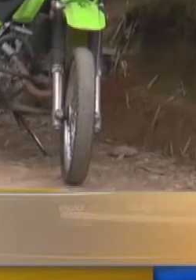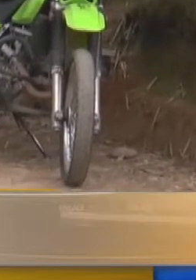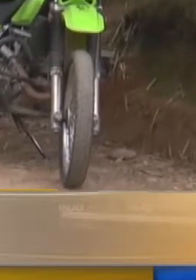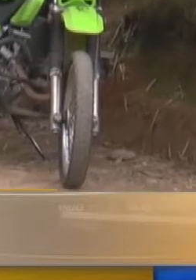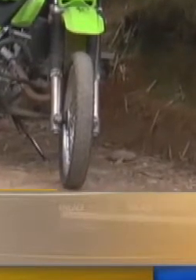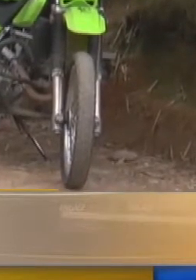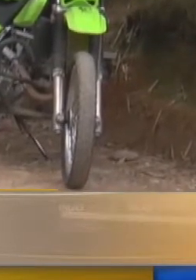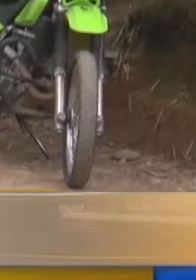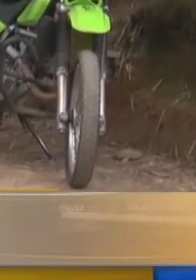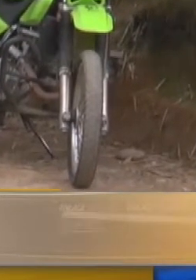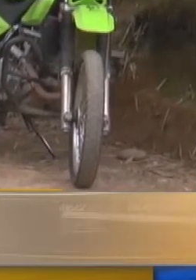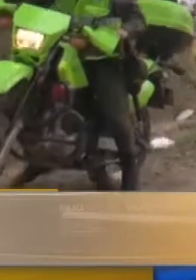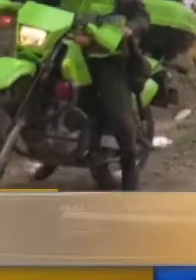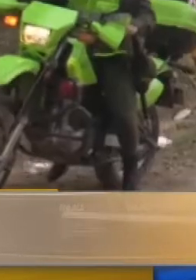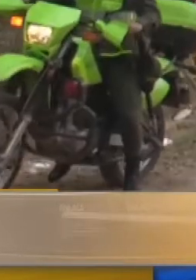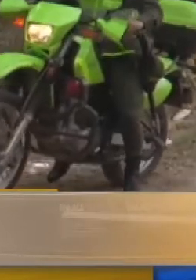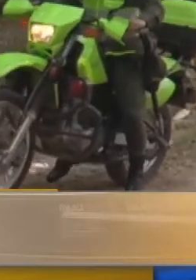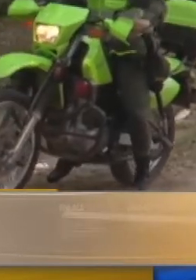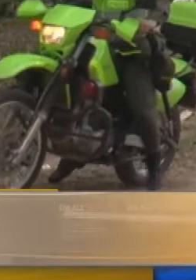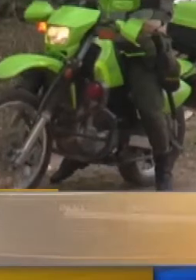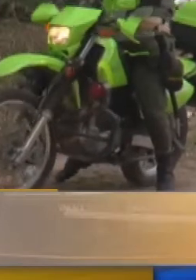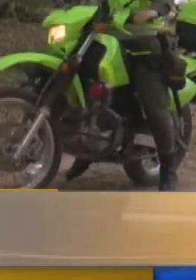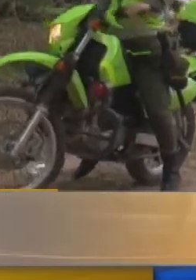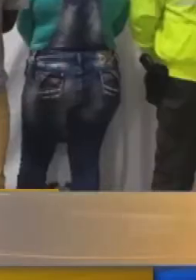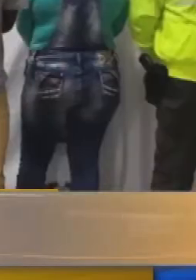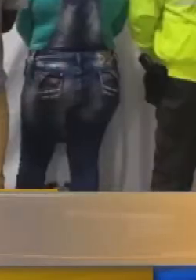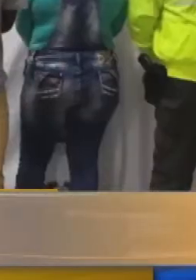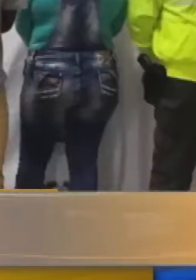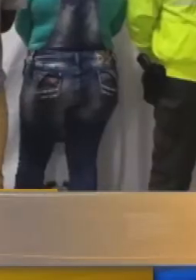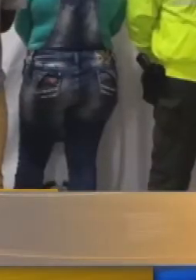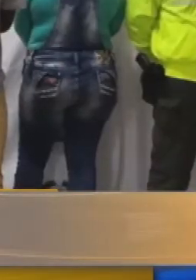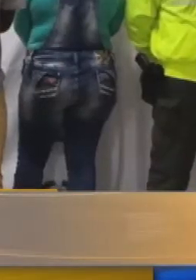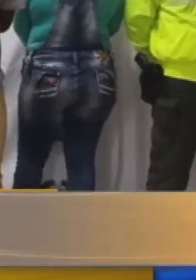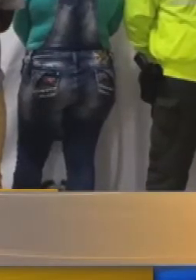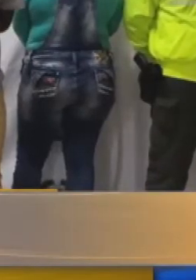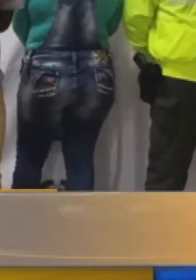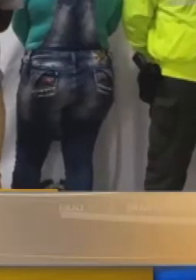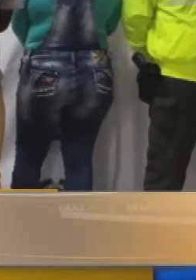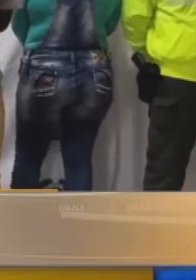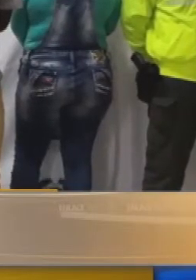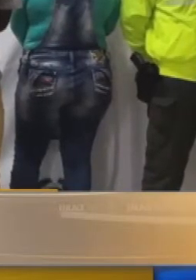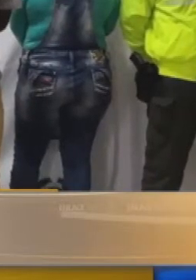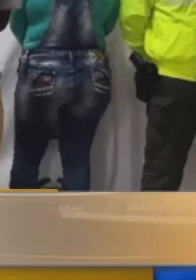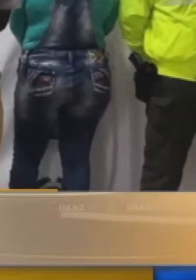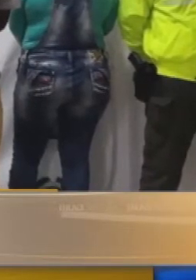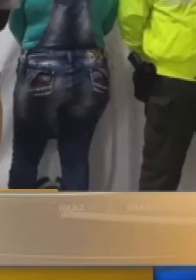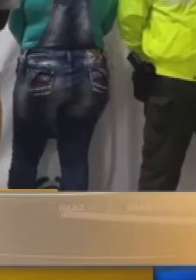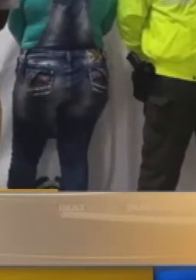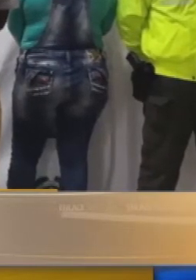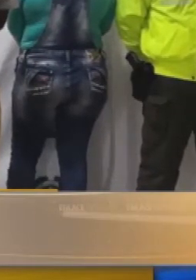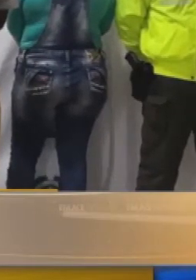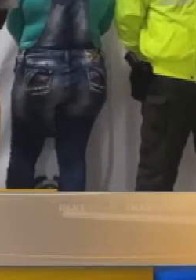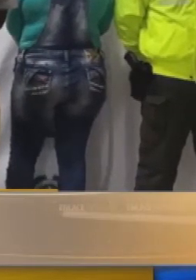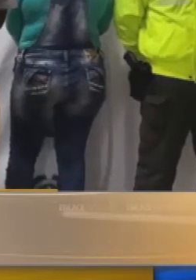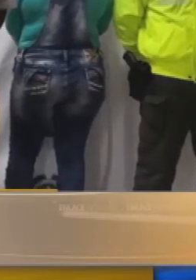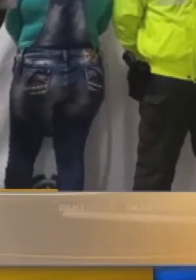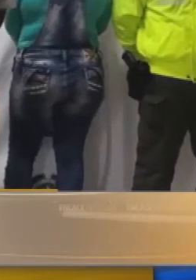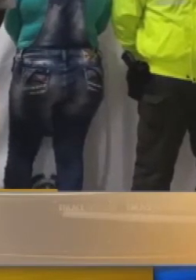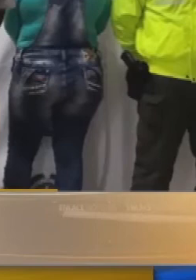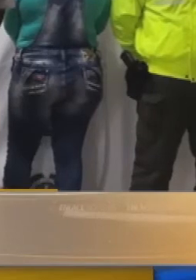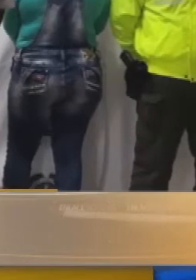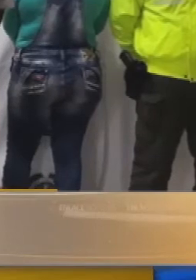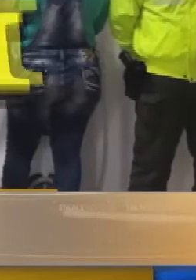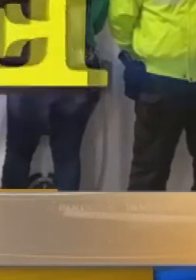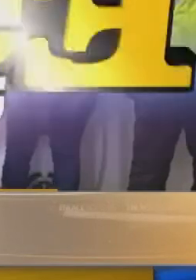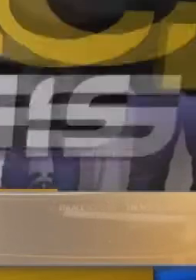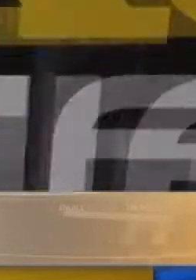a 10 personas en las últimas horas. Los detenidos están sindicados de delitos como robo, fabricación y tráfico de estupefacientes y